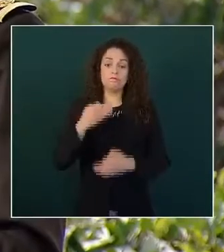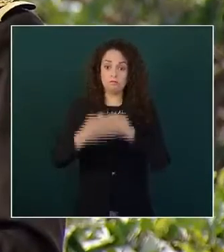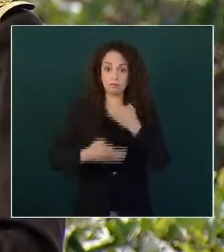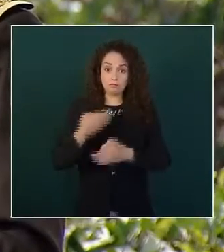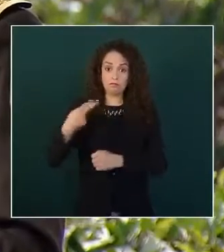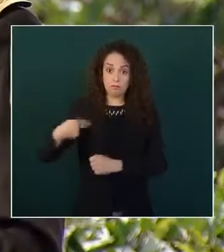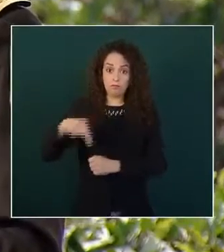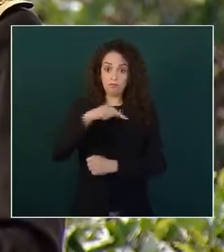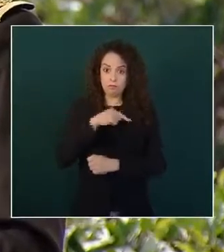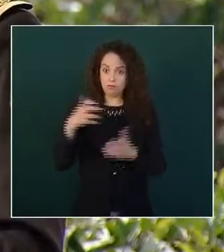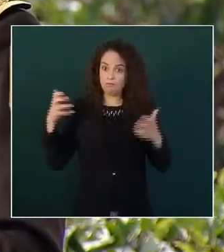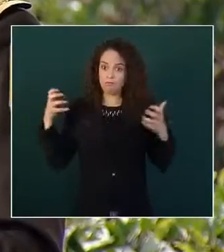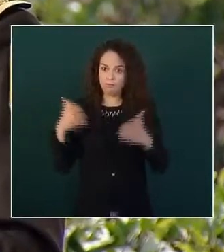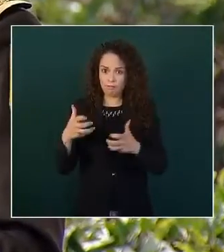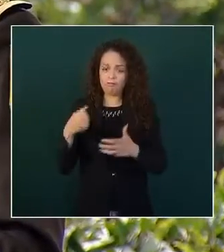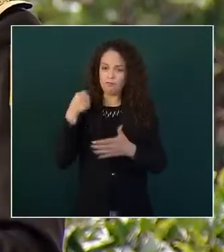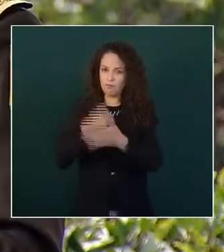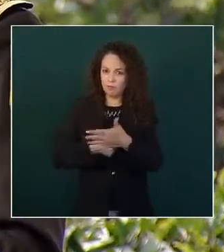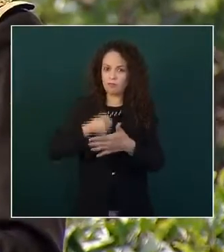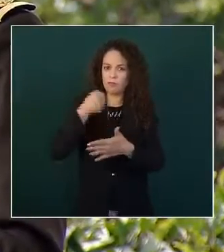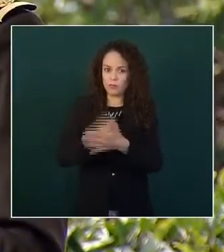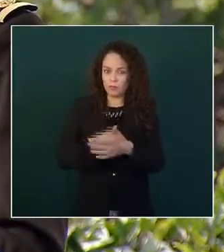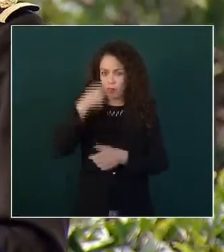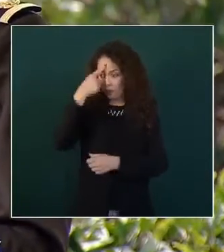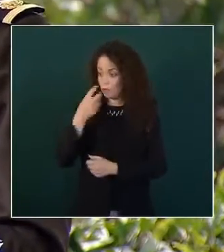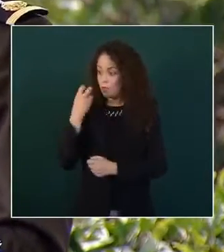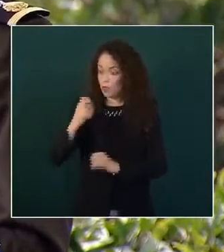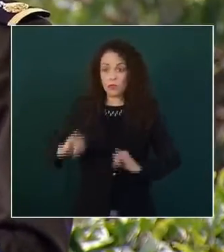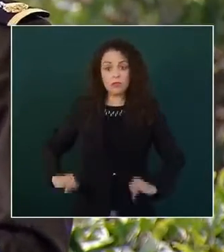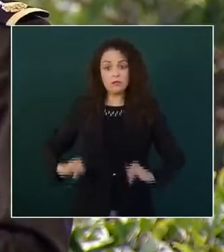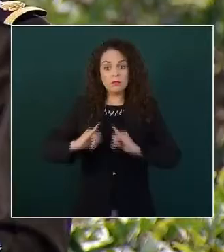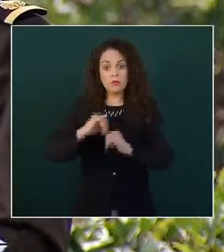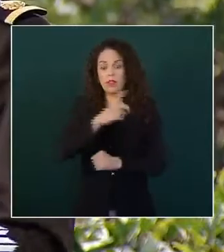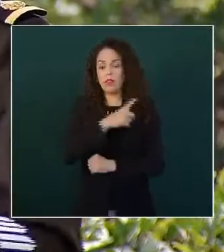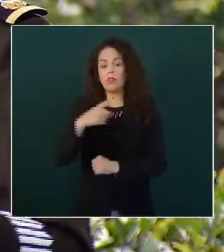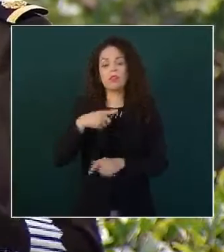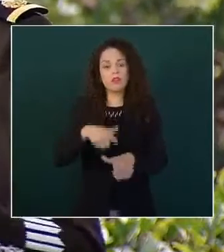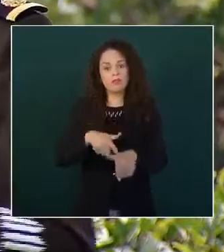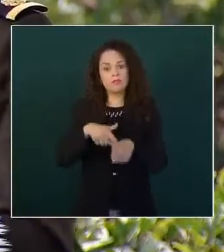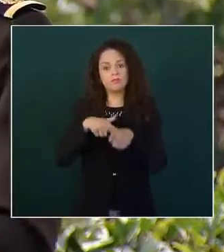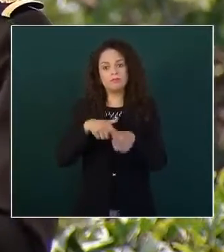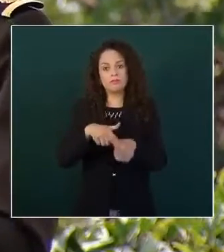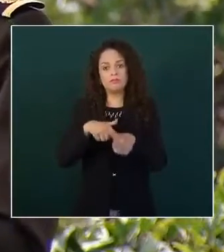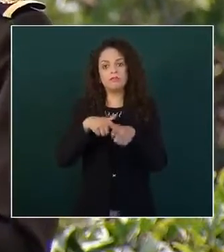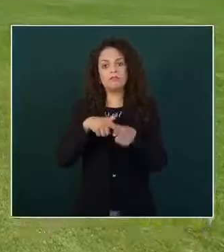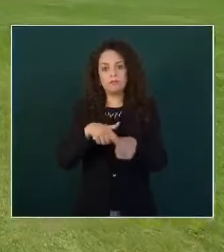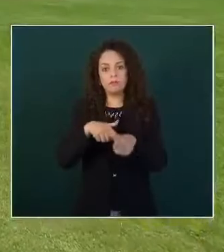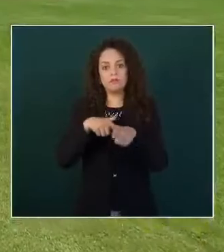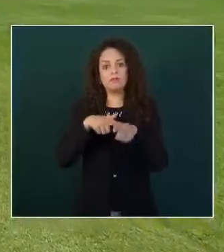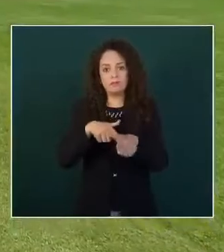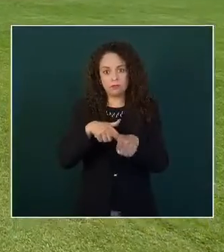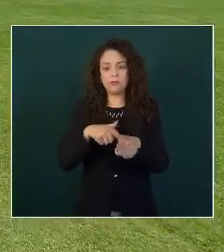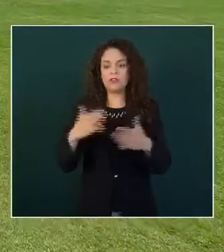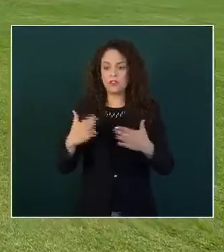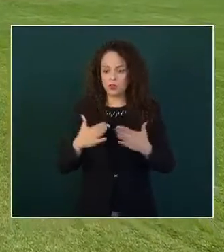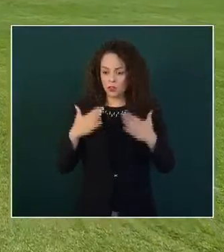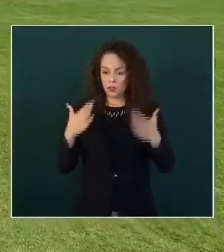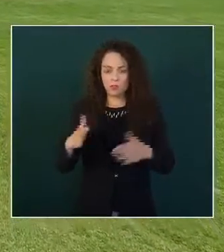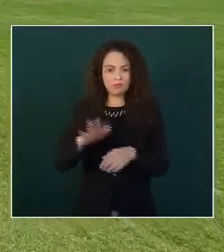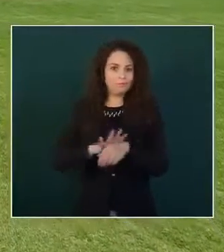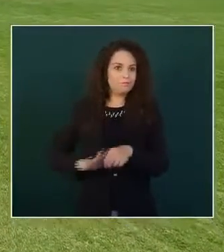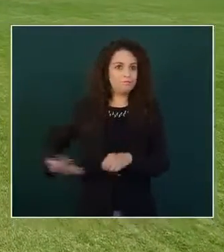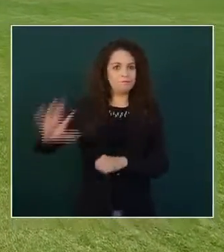empeño para que esta institución continúe siendo garantía de confianza de los